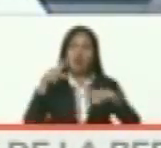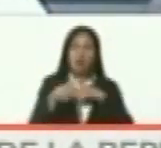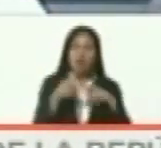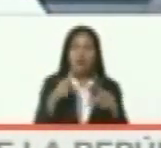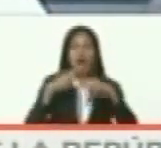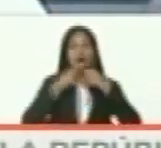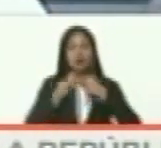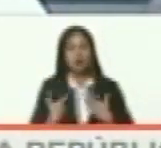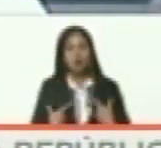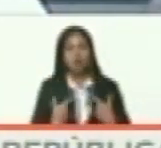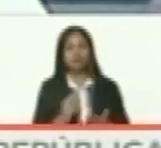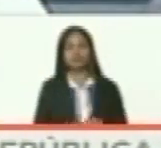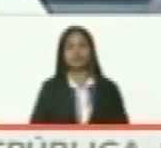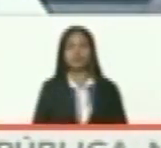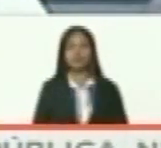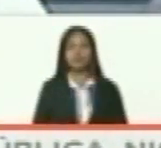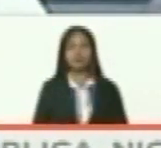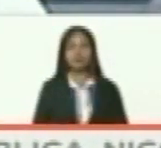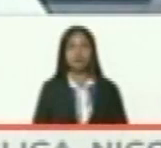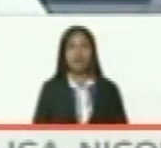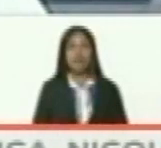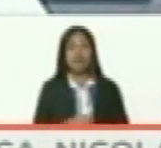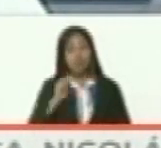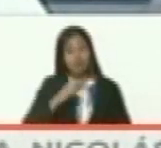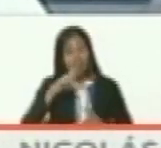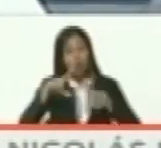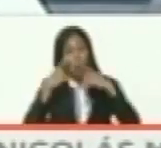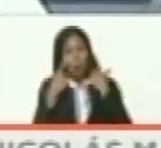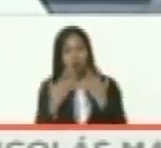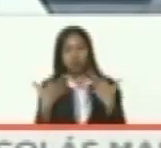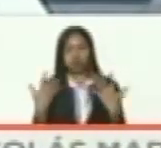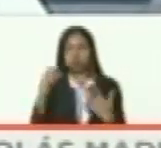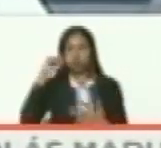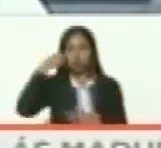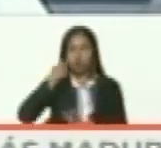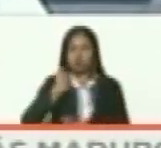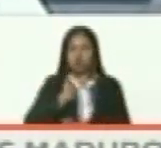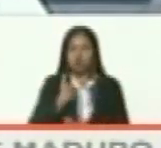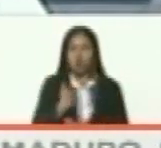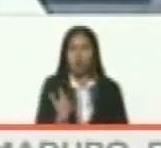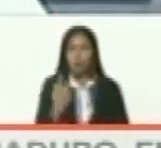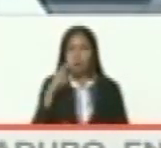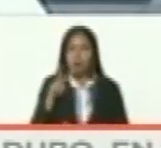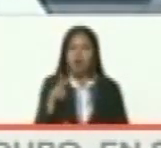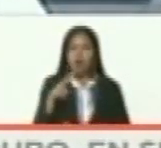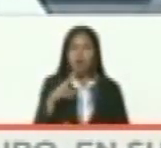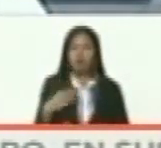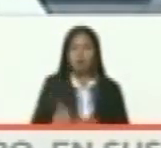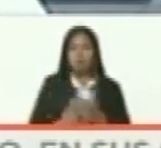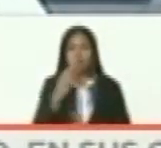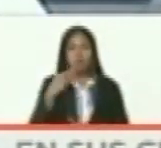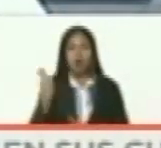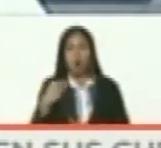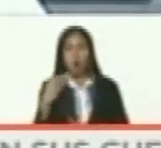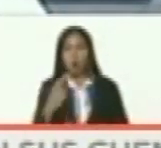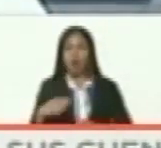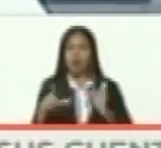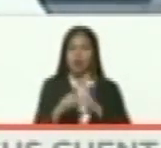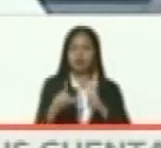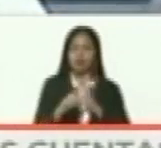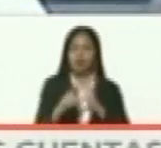de Macuto. Así que La Guaira trae grandes recuerdos. Y después, más joven, cuando estaba en el